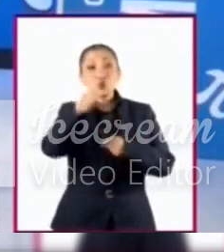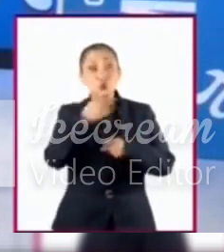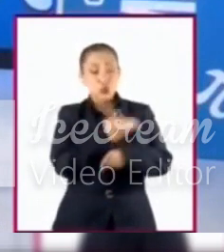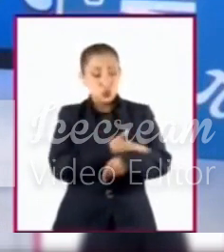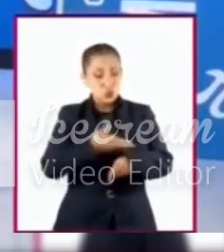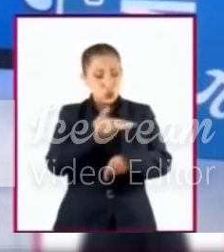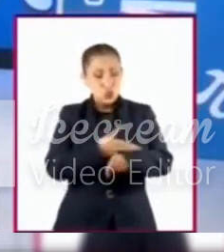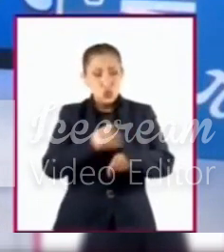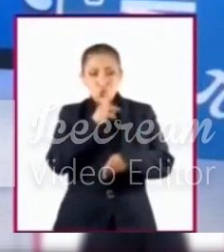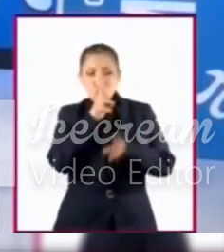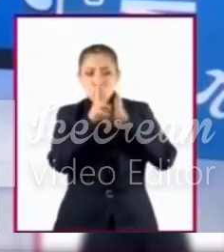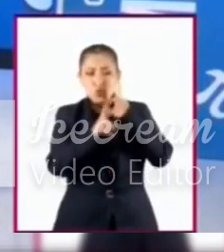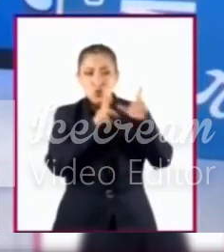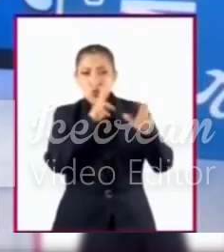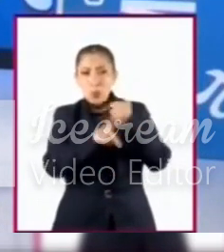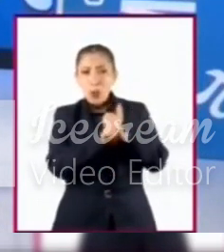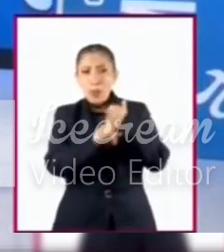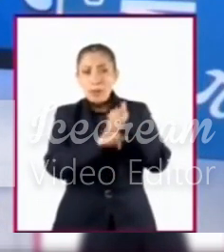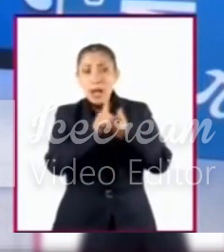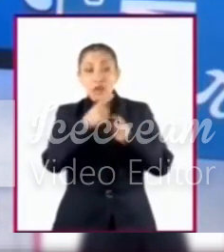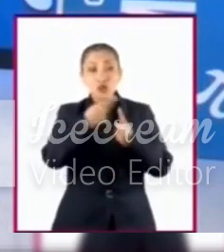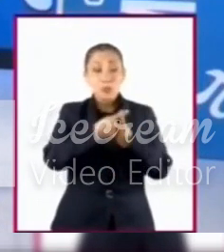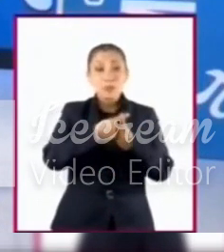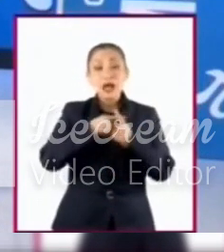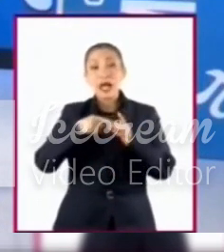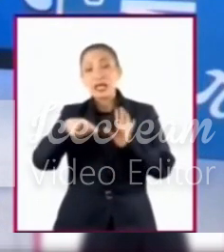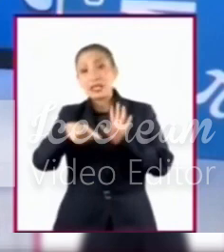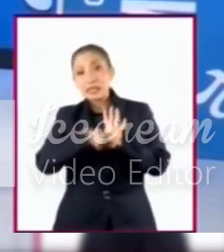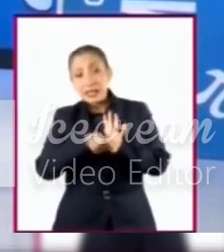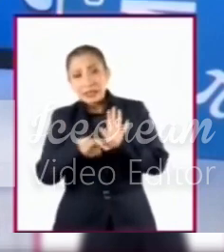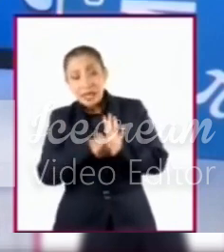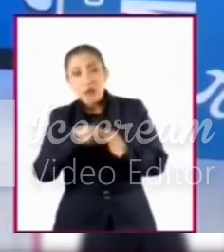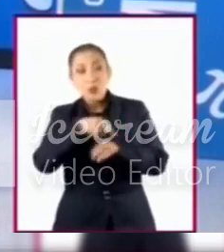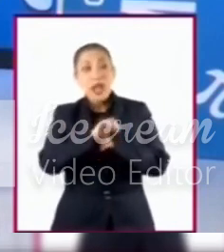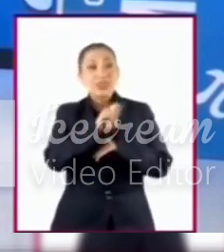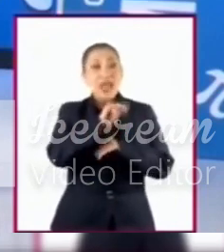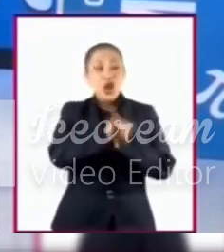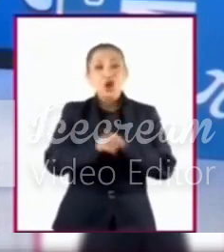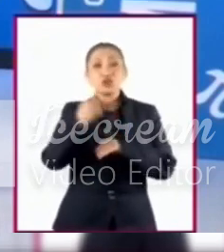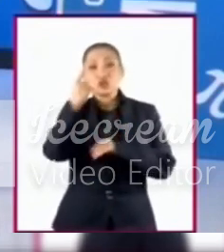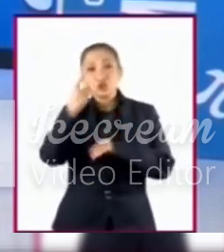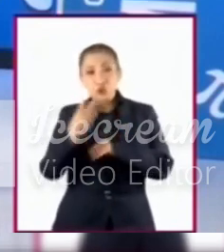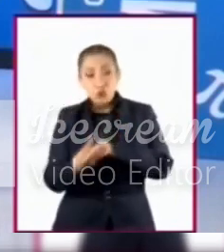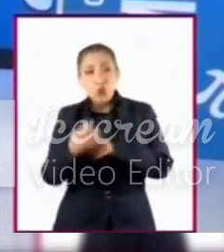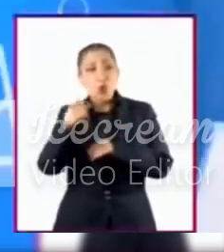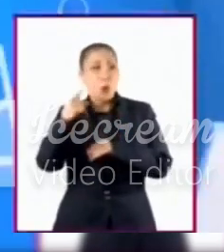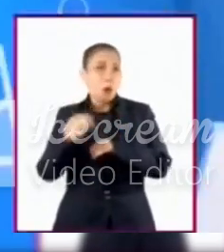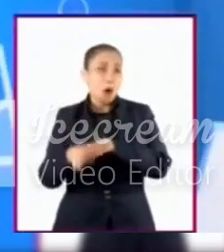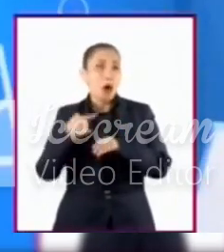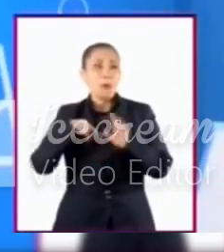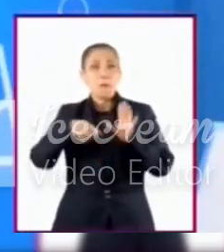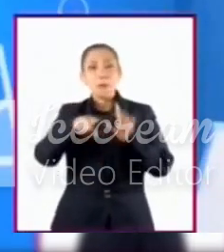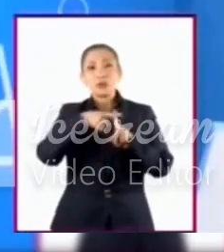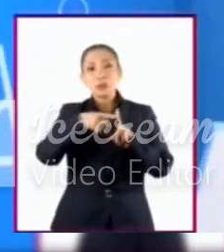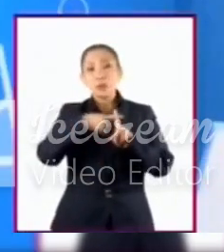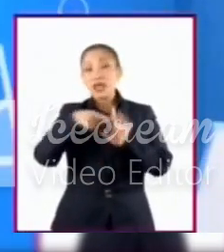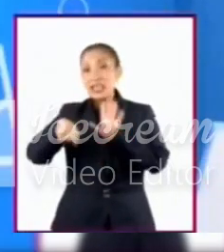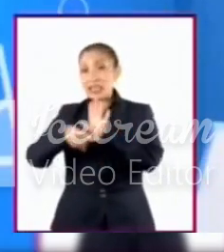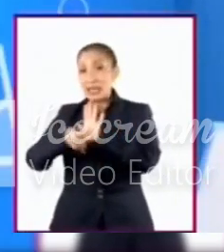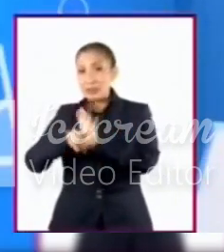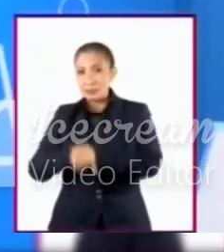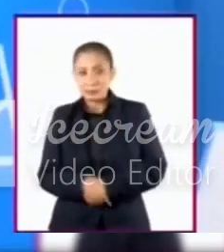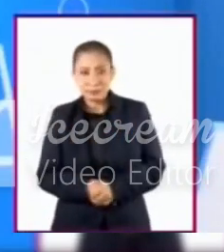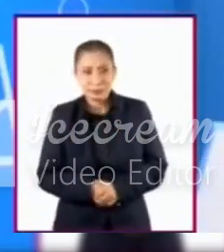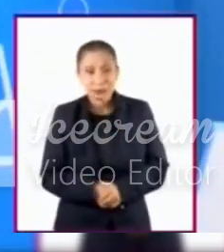problemas de suma y resta con números enteros, fracciones y decimales, positivos y negativos. En 6